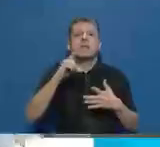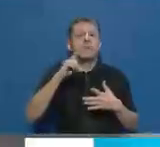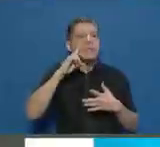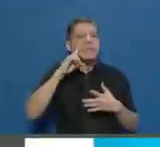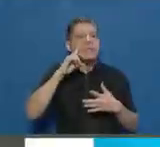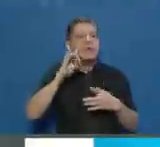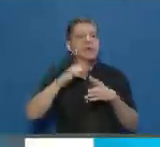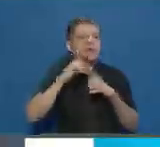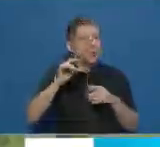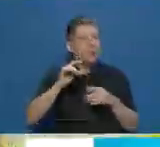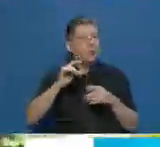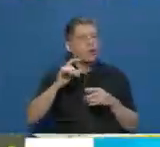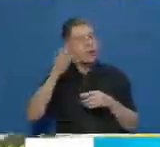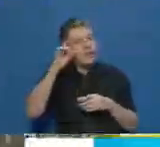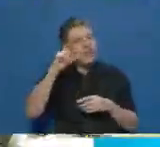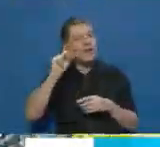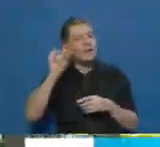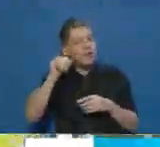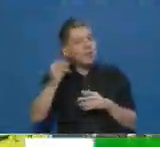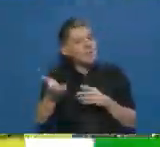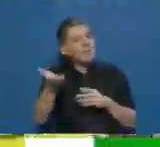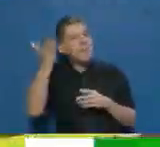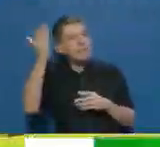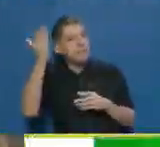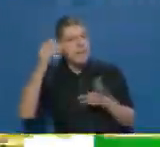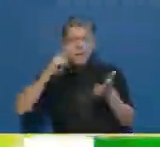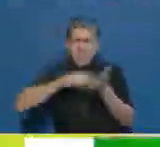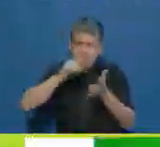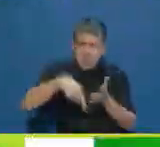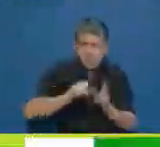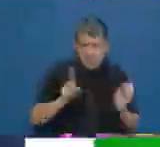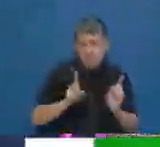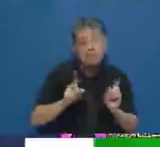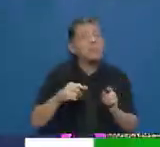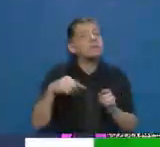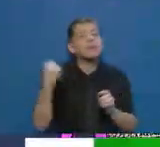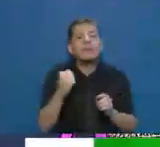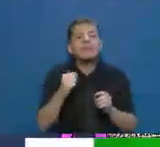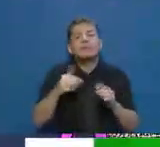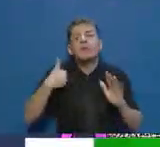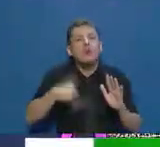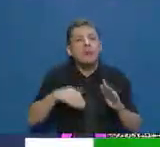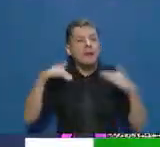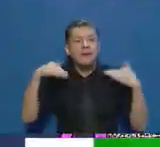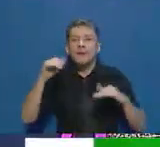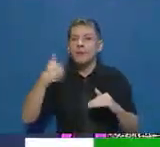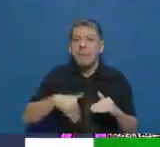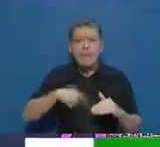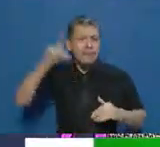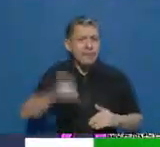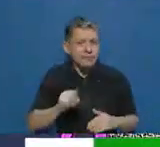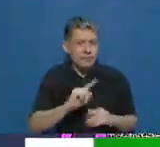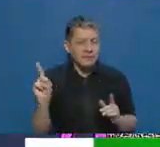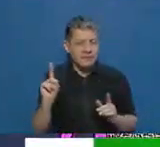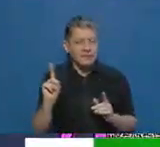carbono. No va a generar grandes problemas, siempre y cuando sean intensidades normales. Bien. ¿Se puede recomendar algún sector de la población? Digo, aquellos